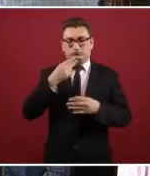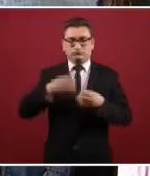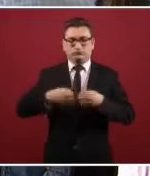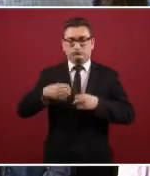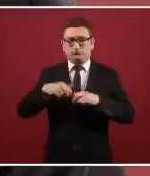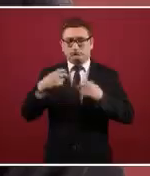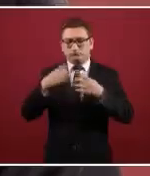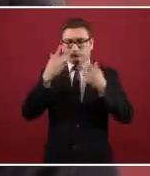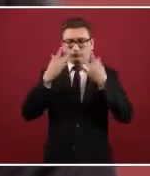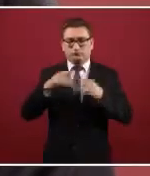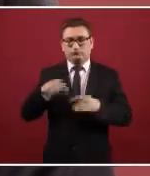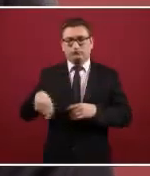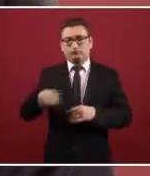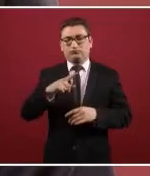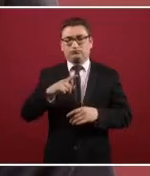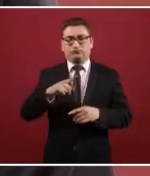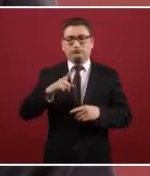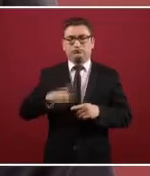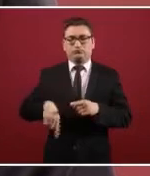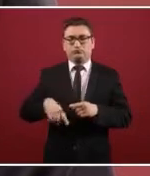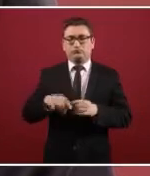para llevar a cabo una investigación.